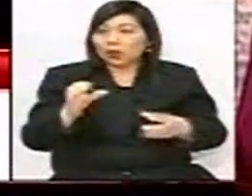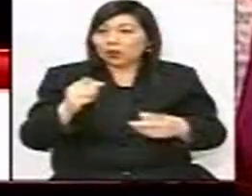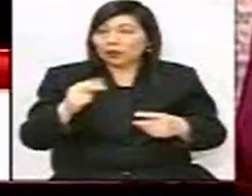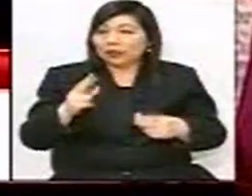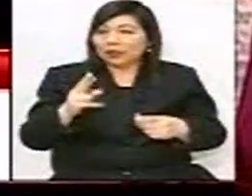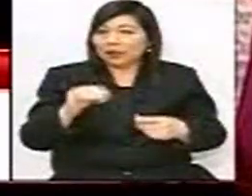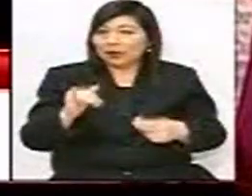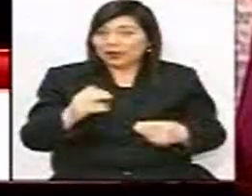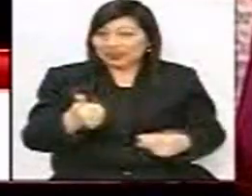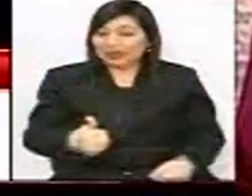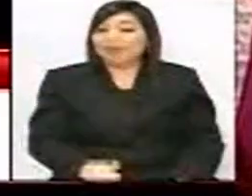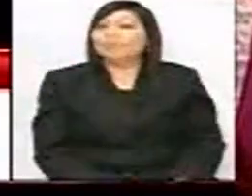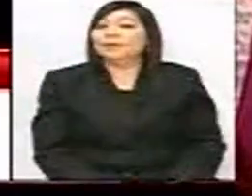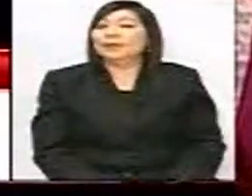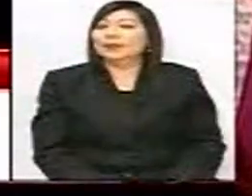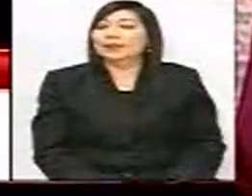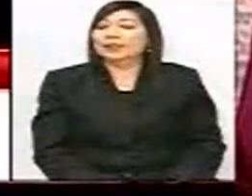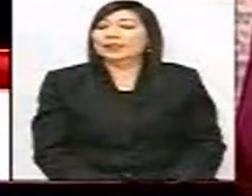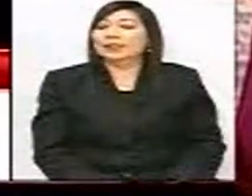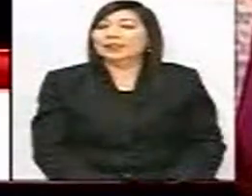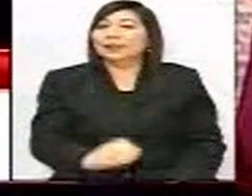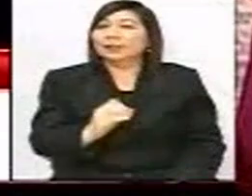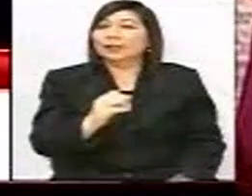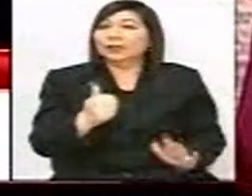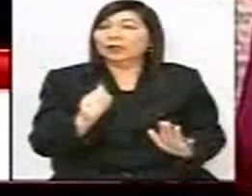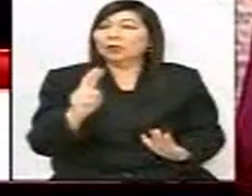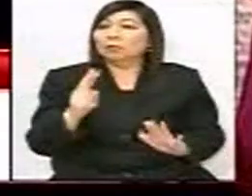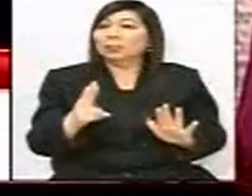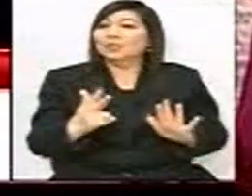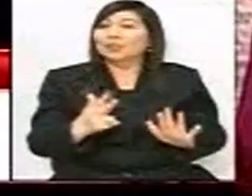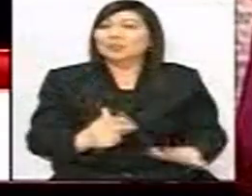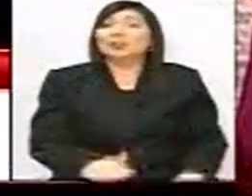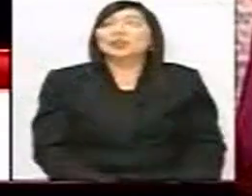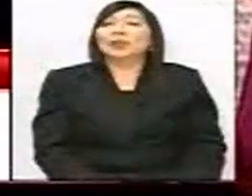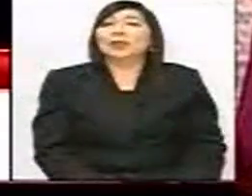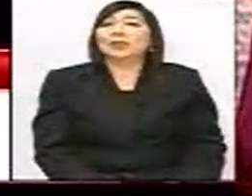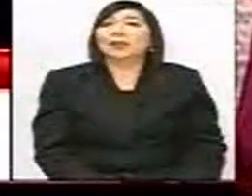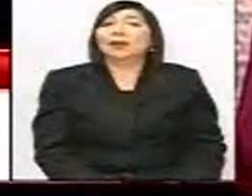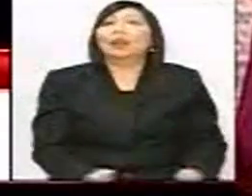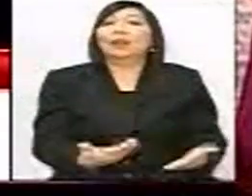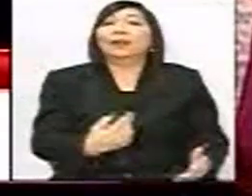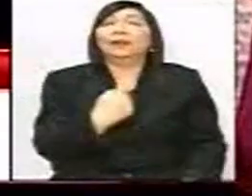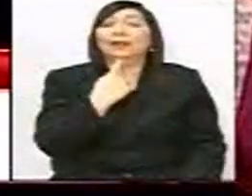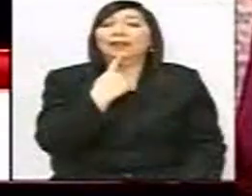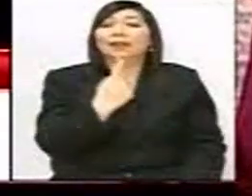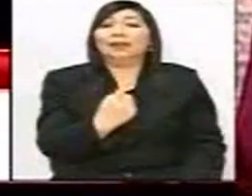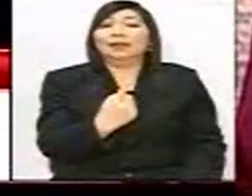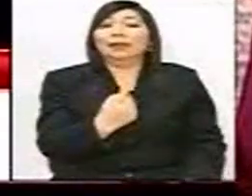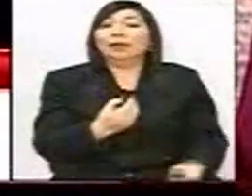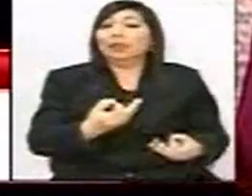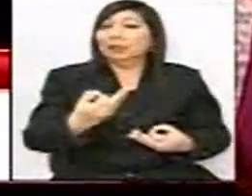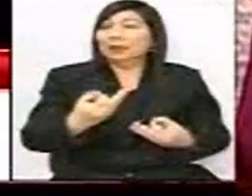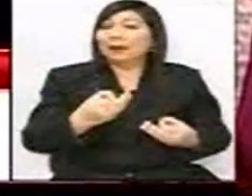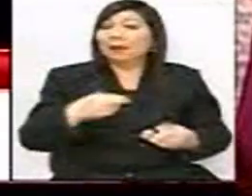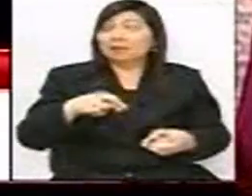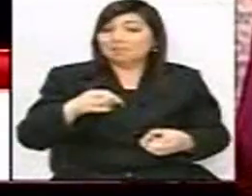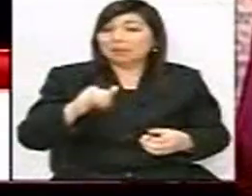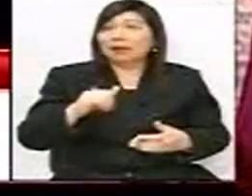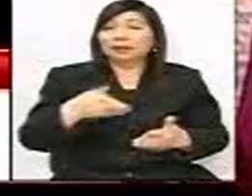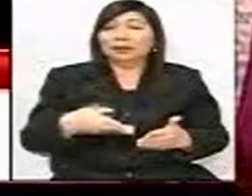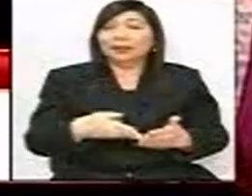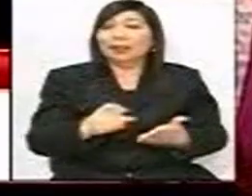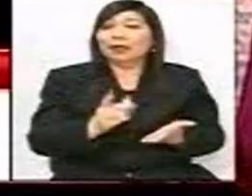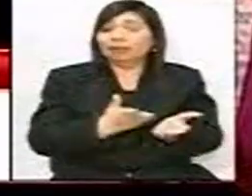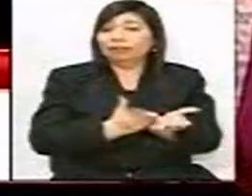Contraloría General de la República, el 06-2018, en el que señala que las tarifas del peaje en la